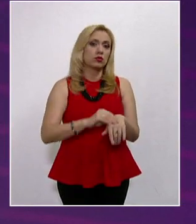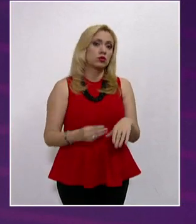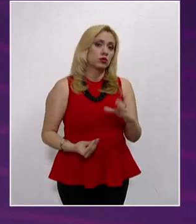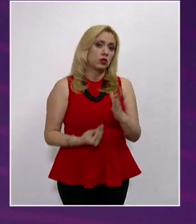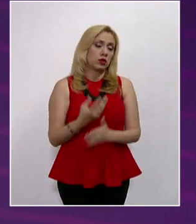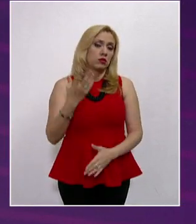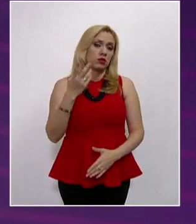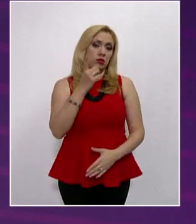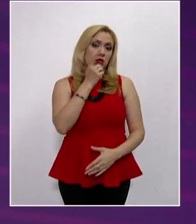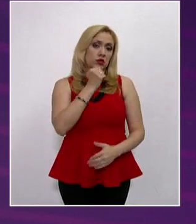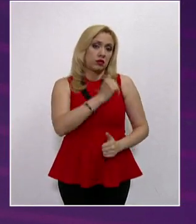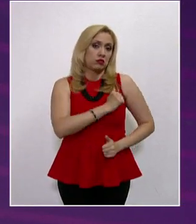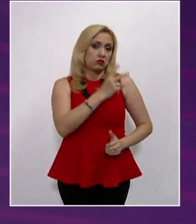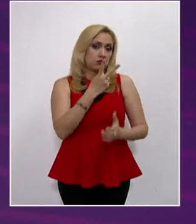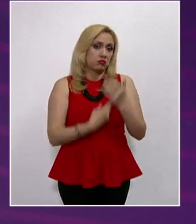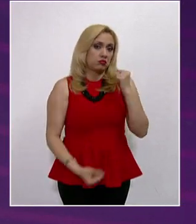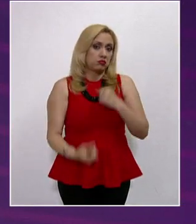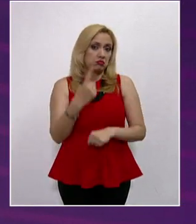Nacional.